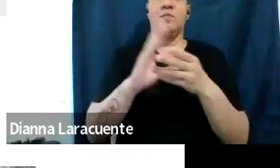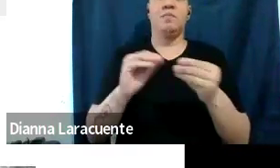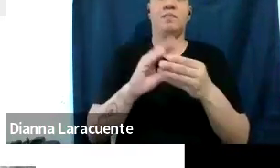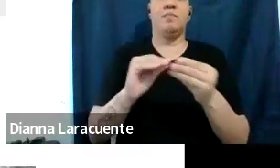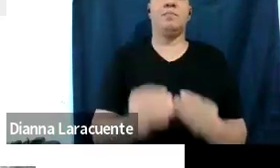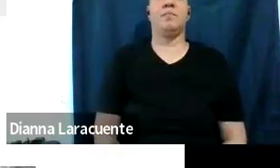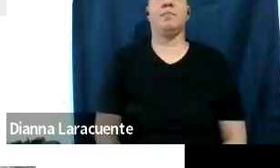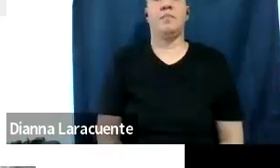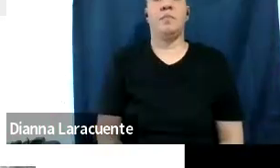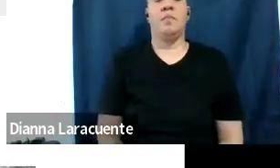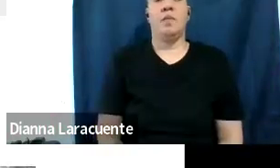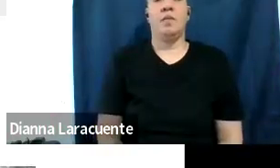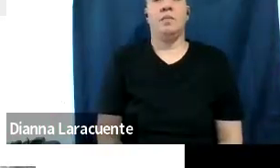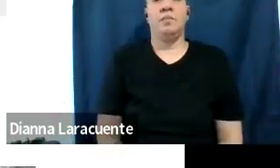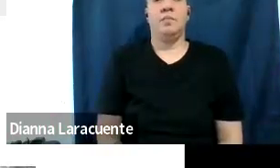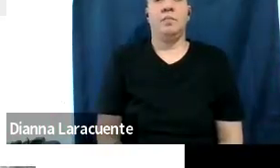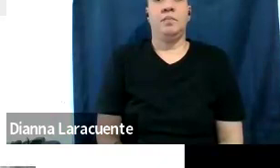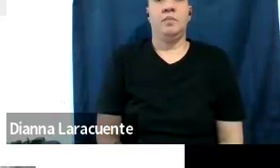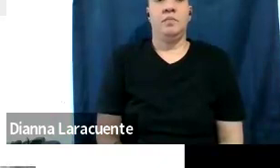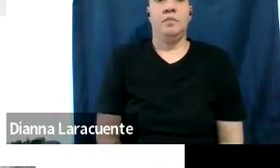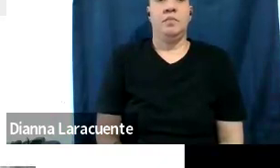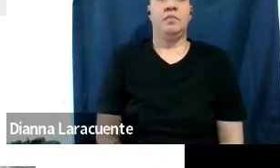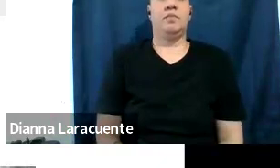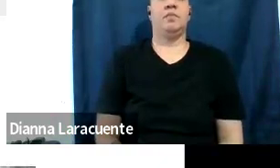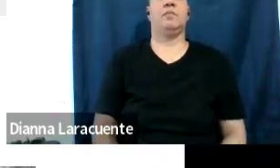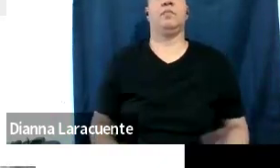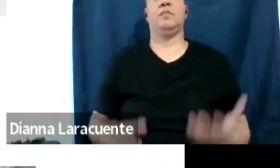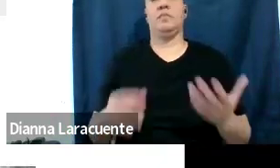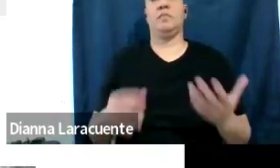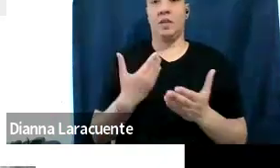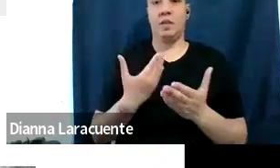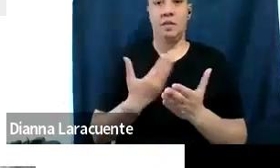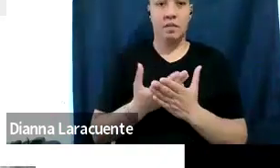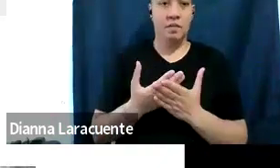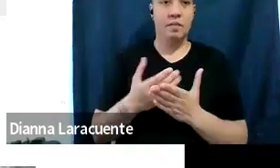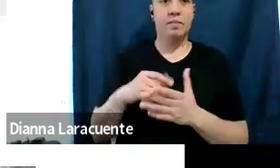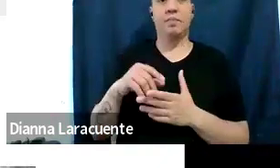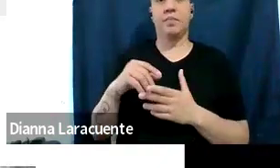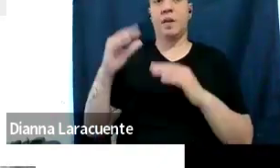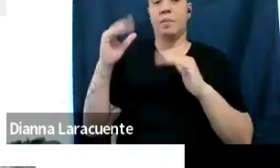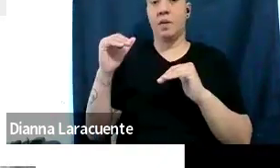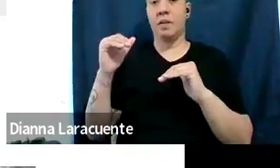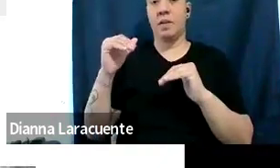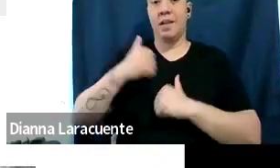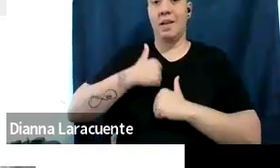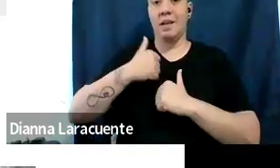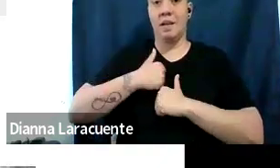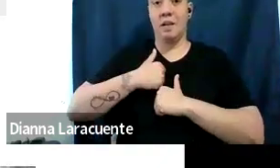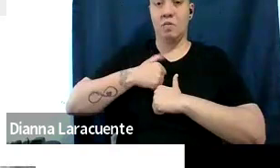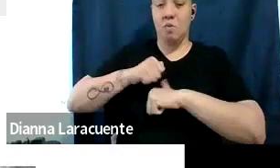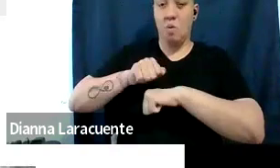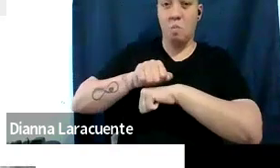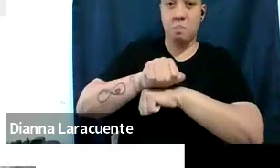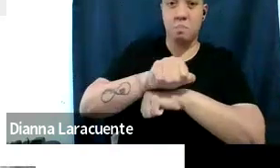Pero llega la esperanzadora proclama de Miles, y Miles dice que el ejército invasor no